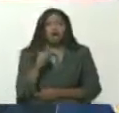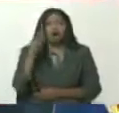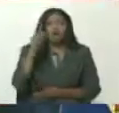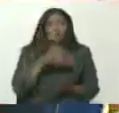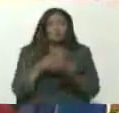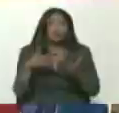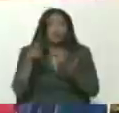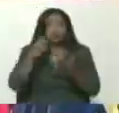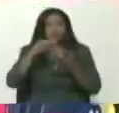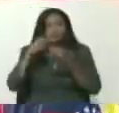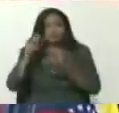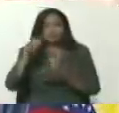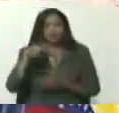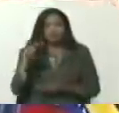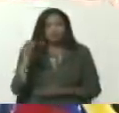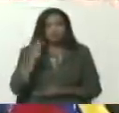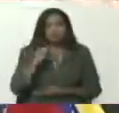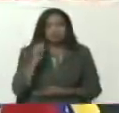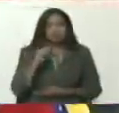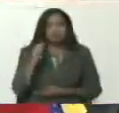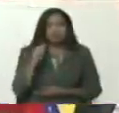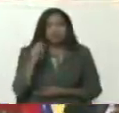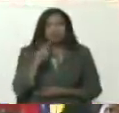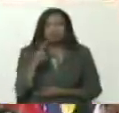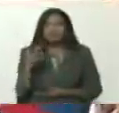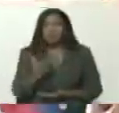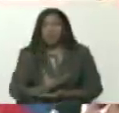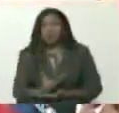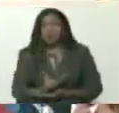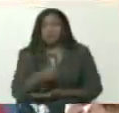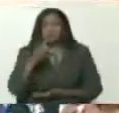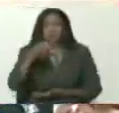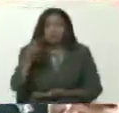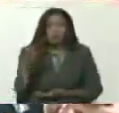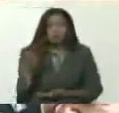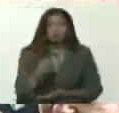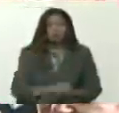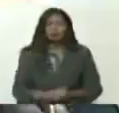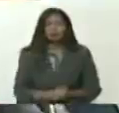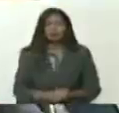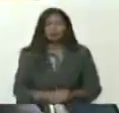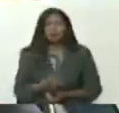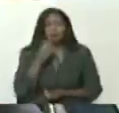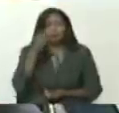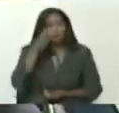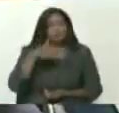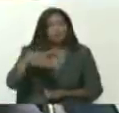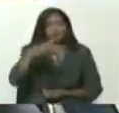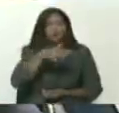¿sí va? ¿Qué dicen los alcaldes, las alcaldesas? ¿Qué dice el pueblo?